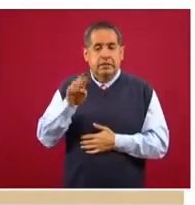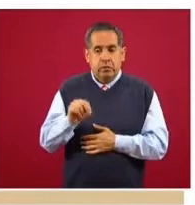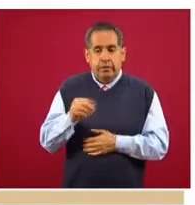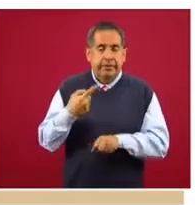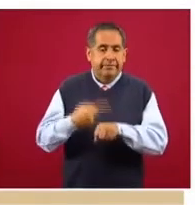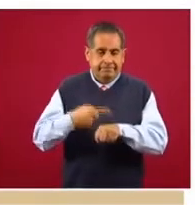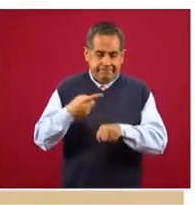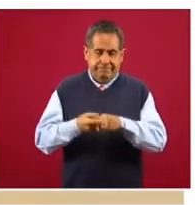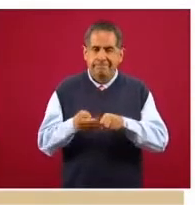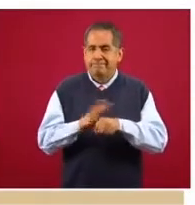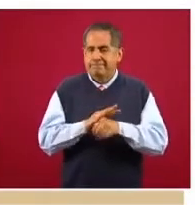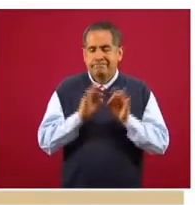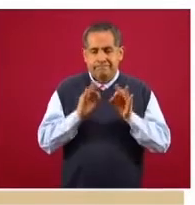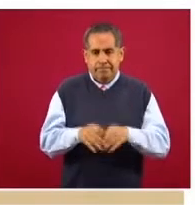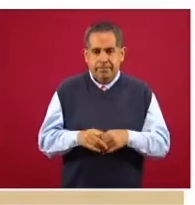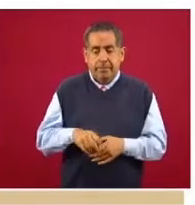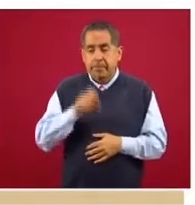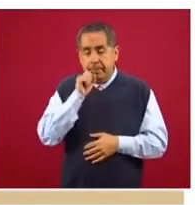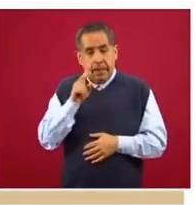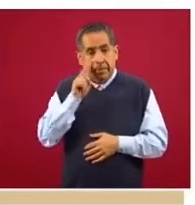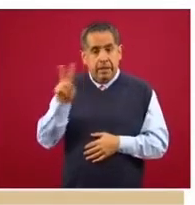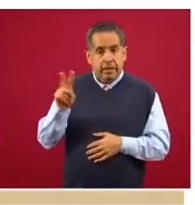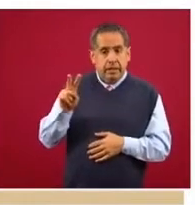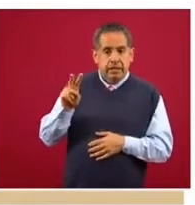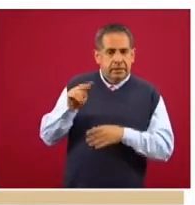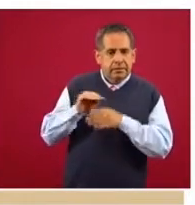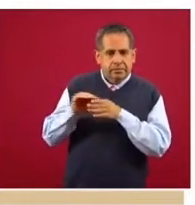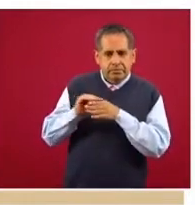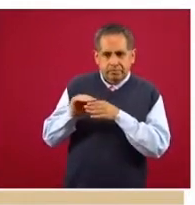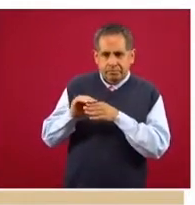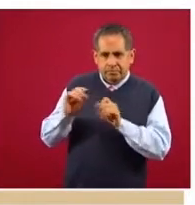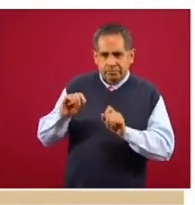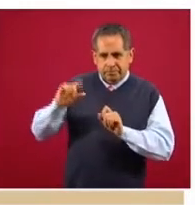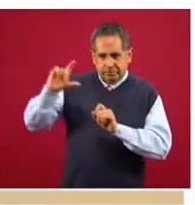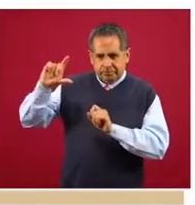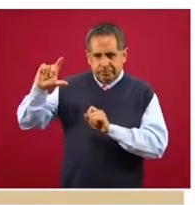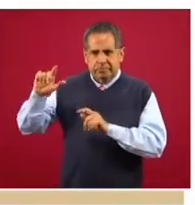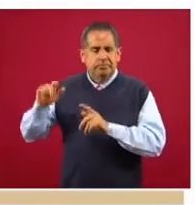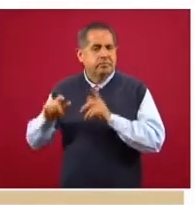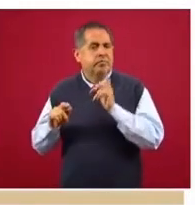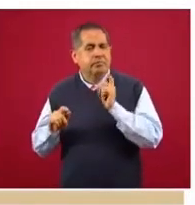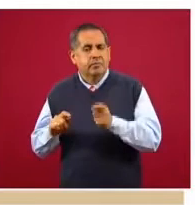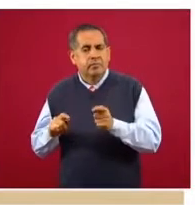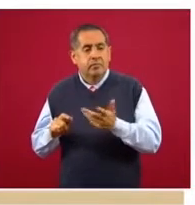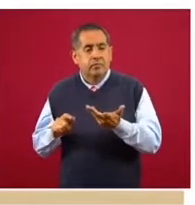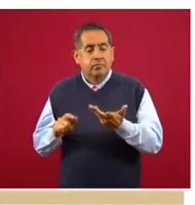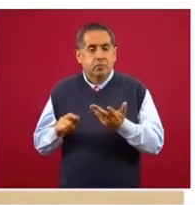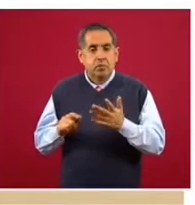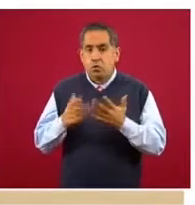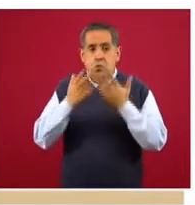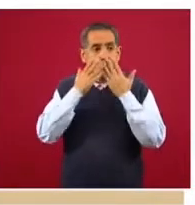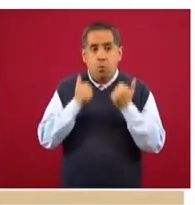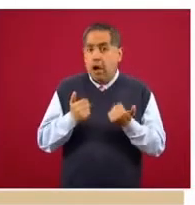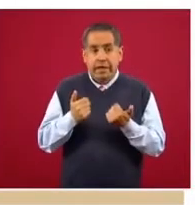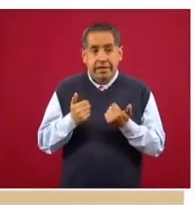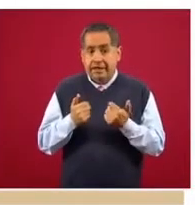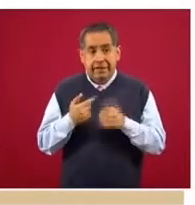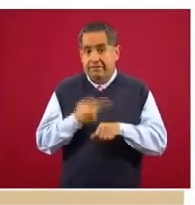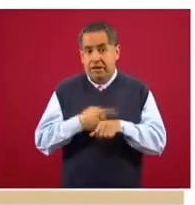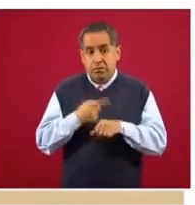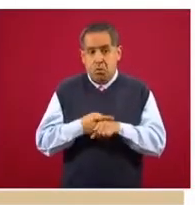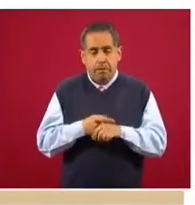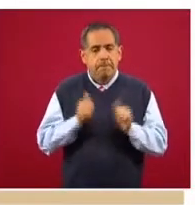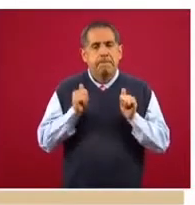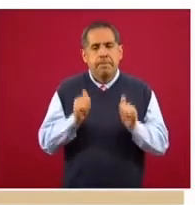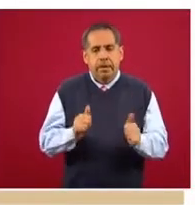395,489. Pero también ven graficadas en el color lila oscuro a las personas que dieron negativo a esta prueba, que